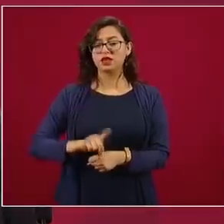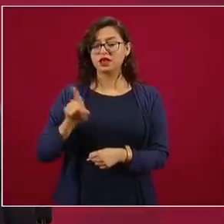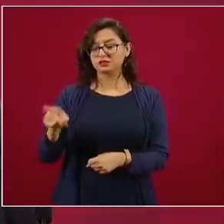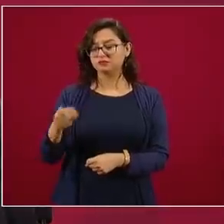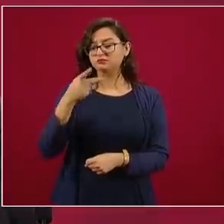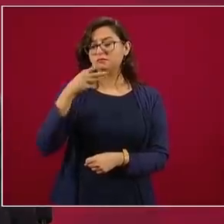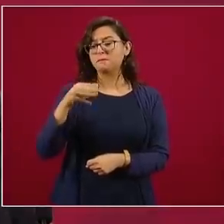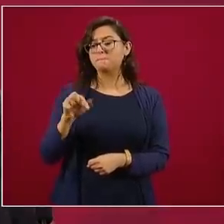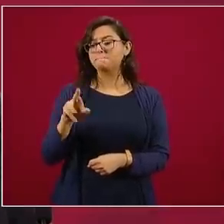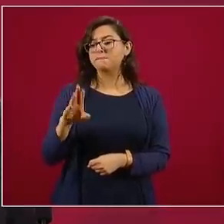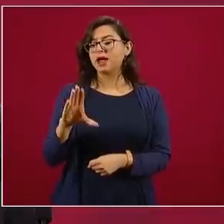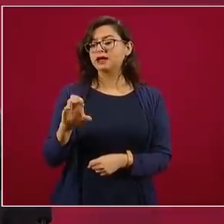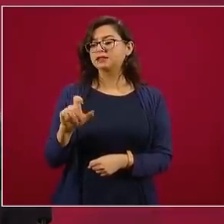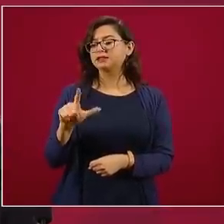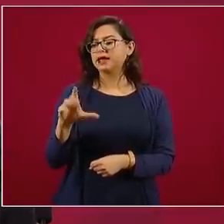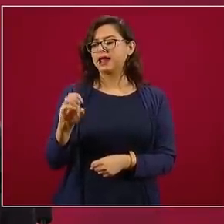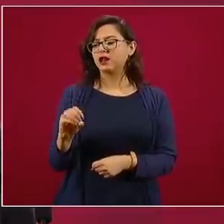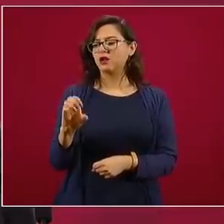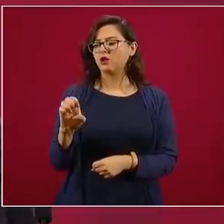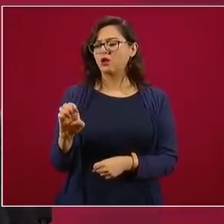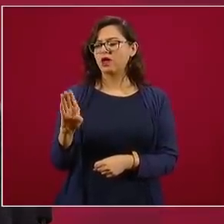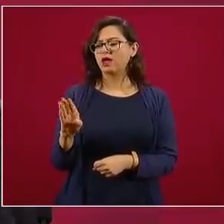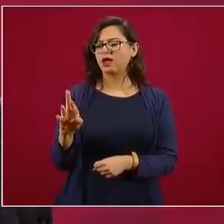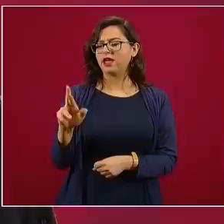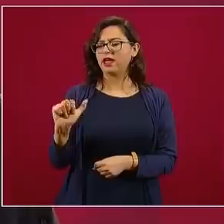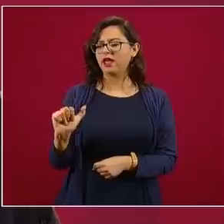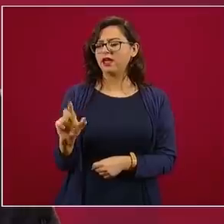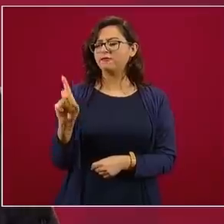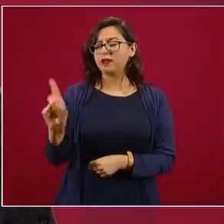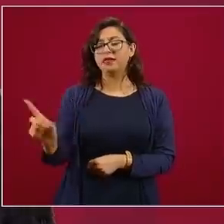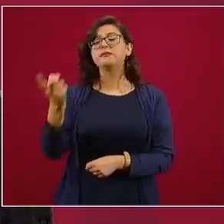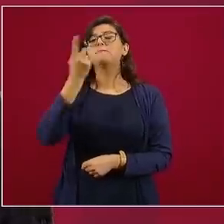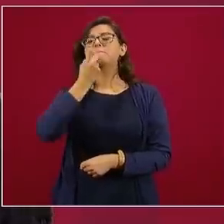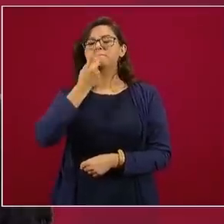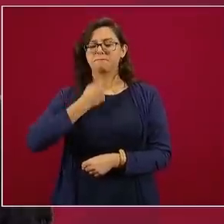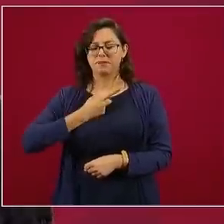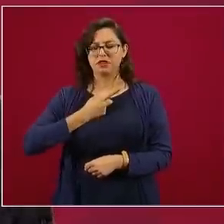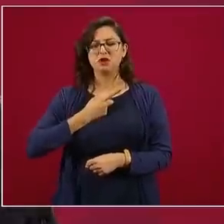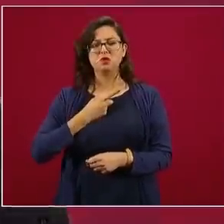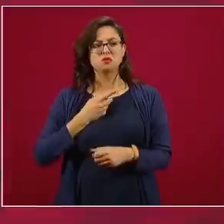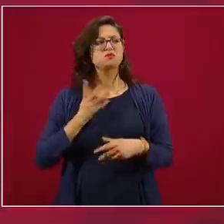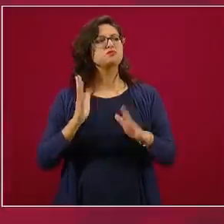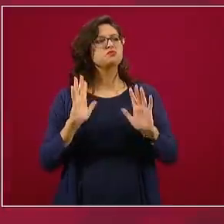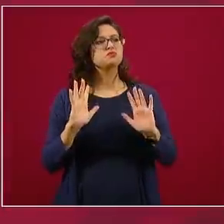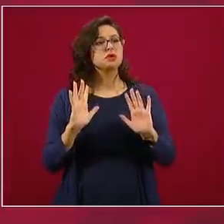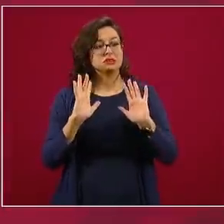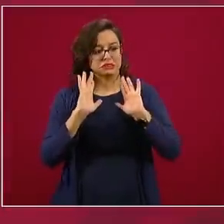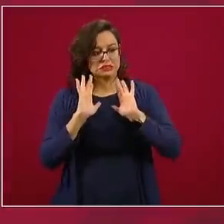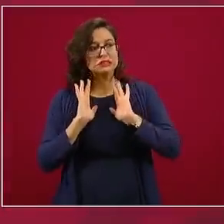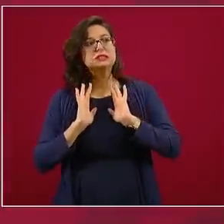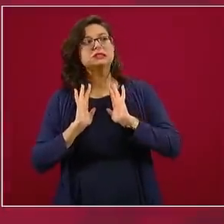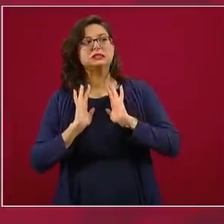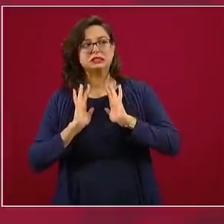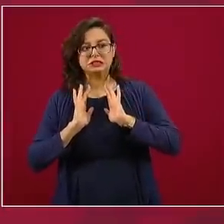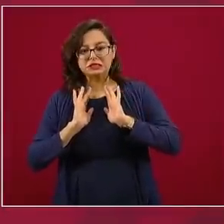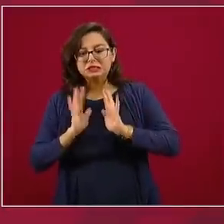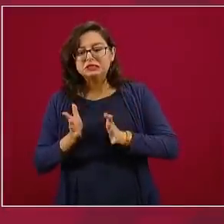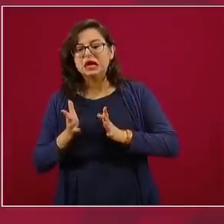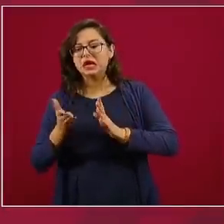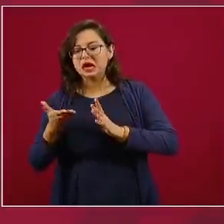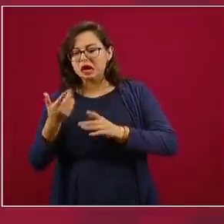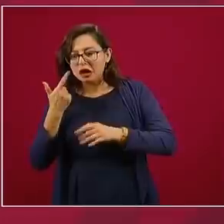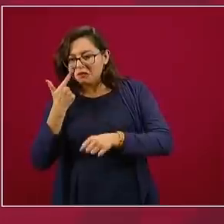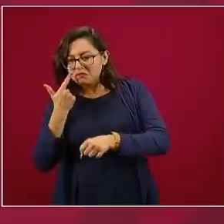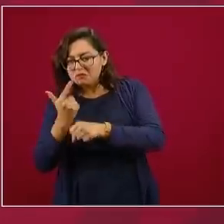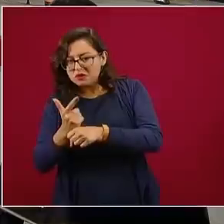Marcelo Ebrard de que ya estaba muy cercano